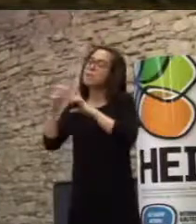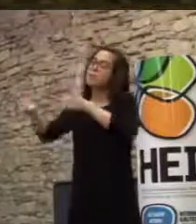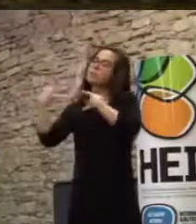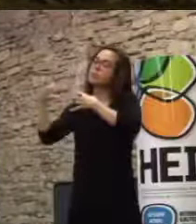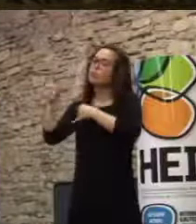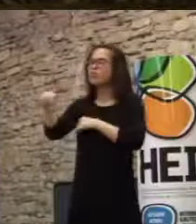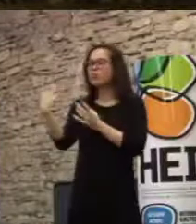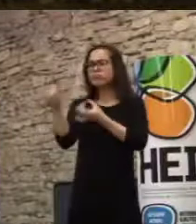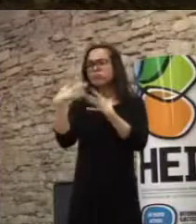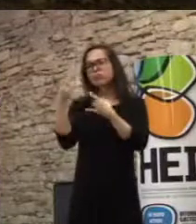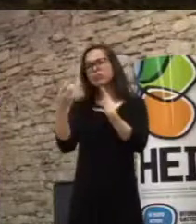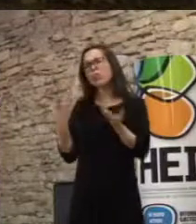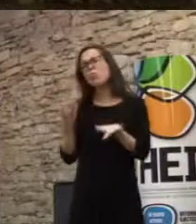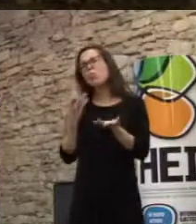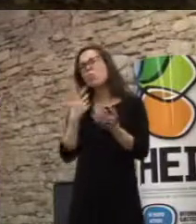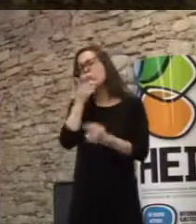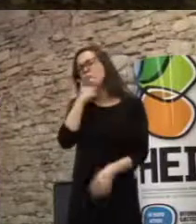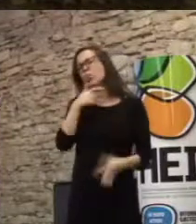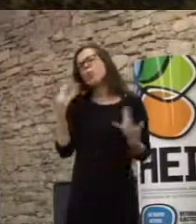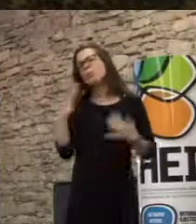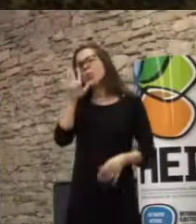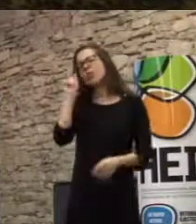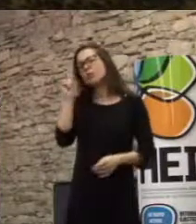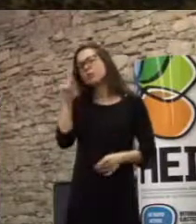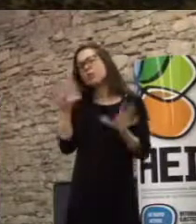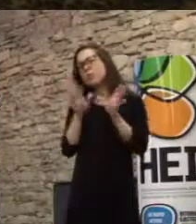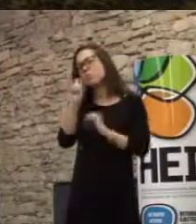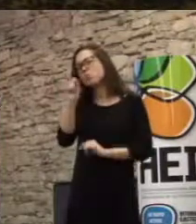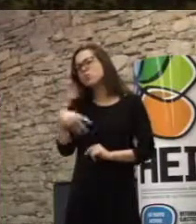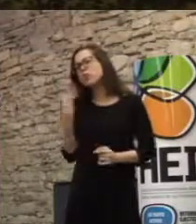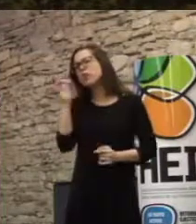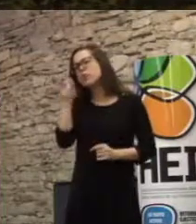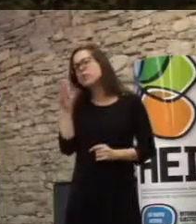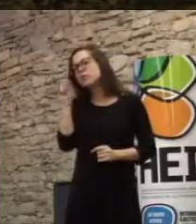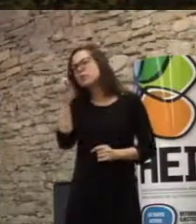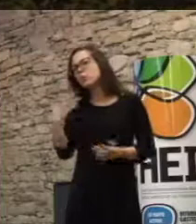me lo cuentas 5 minutos 10 minutos 15